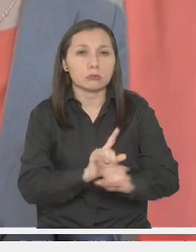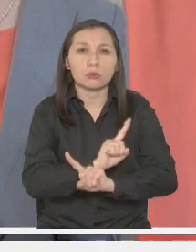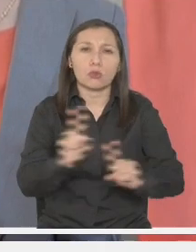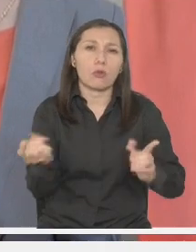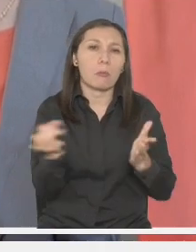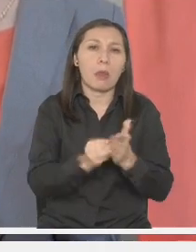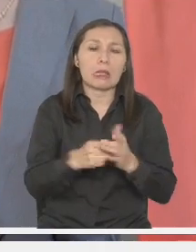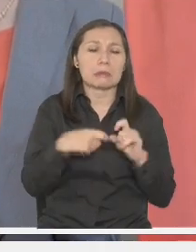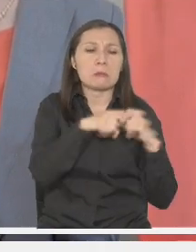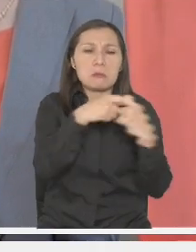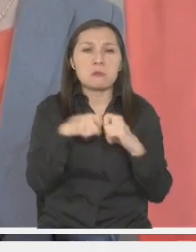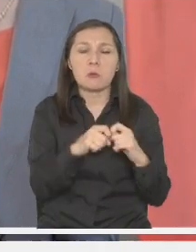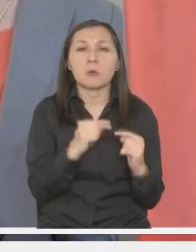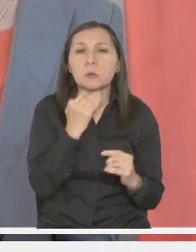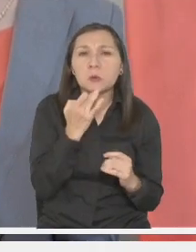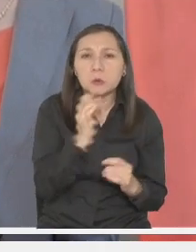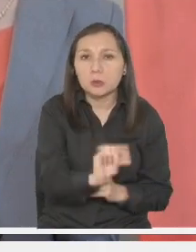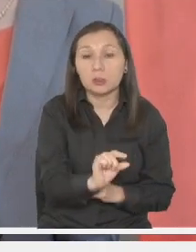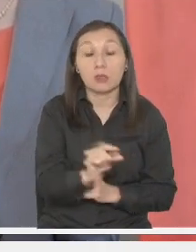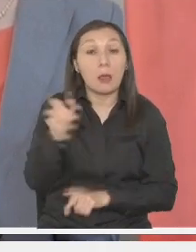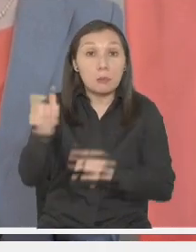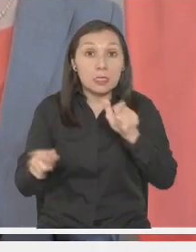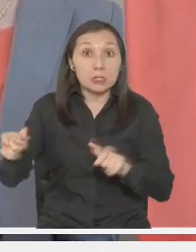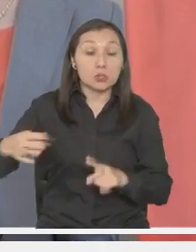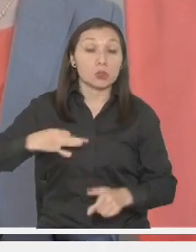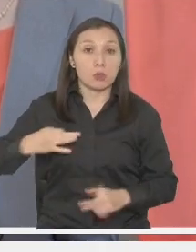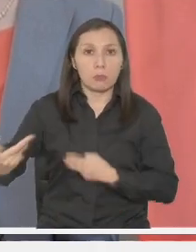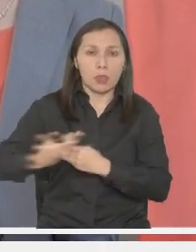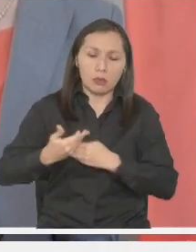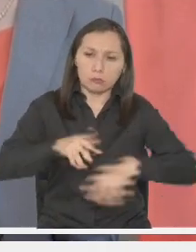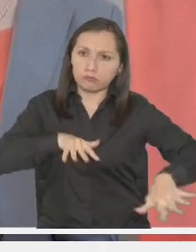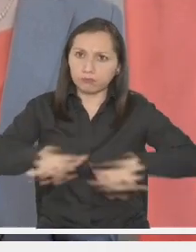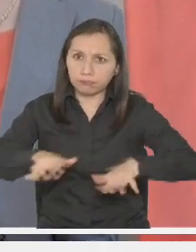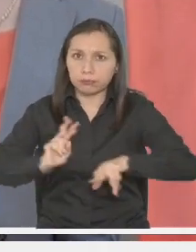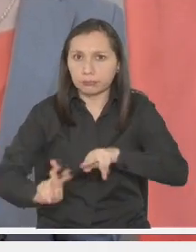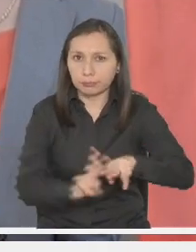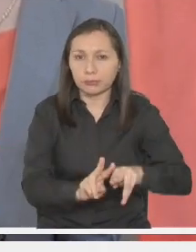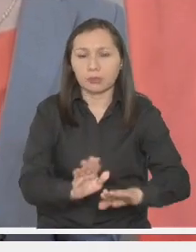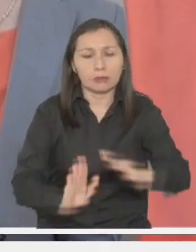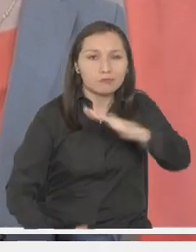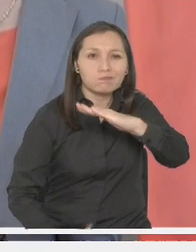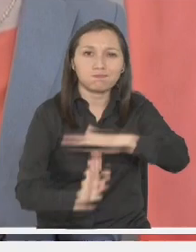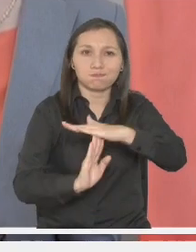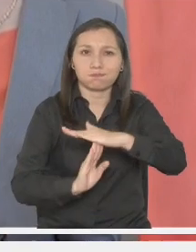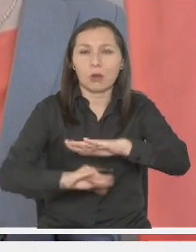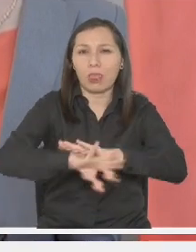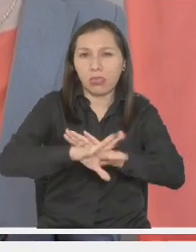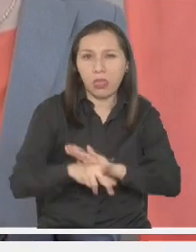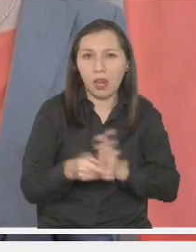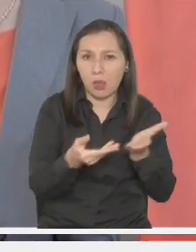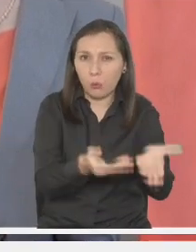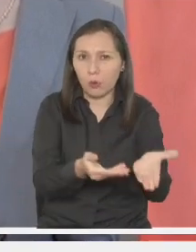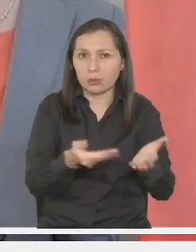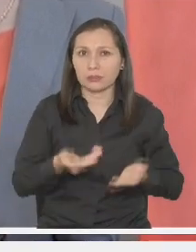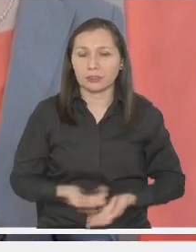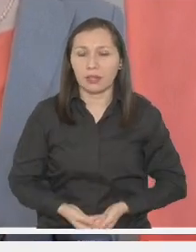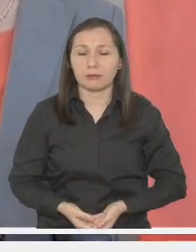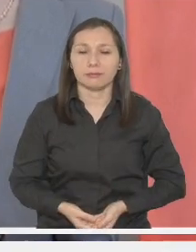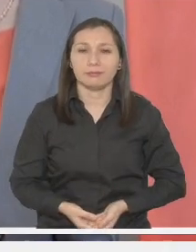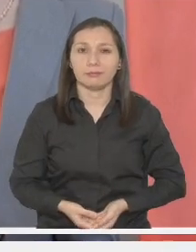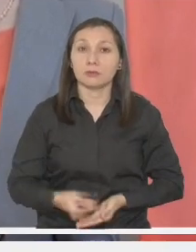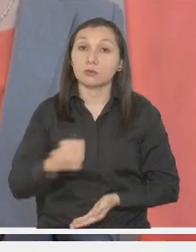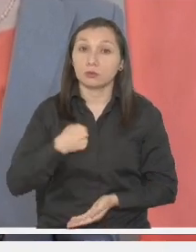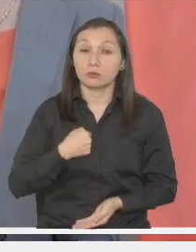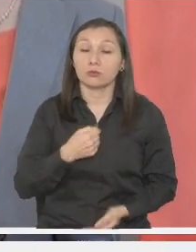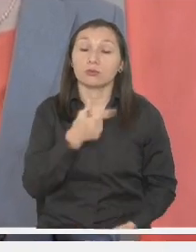más pelea chica. La ciudadanía nos exige acción para ponerle freno a esta delincuencia.